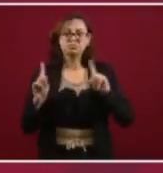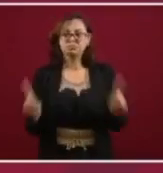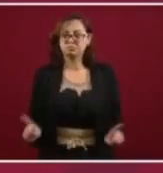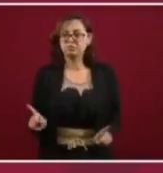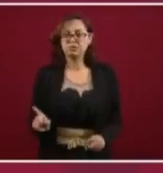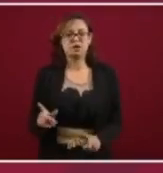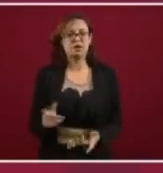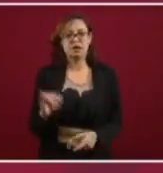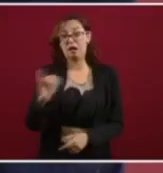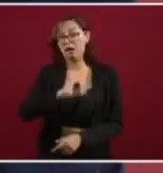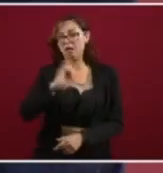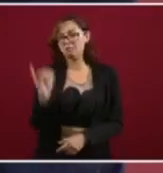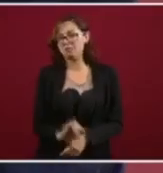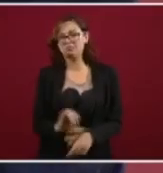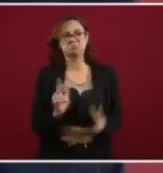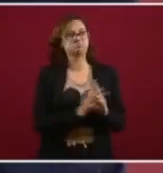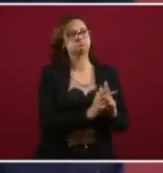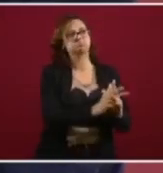nunca.